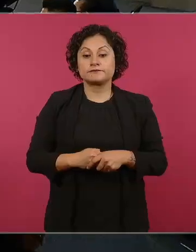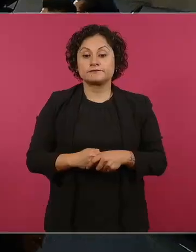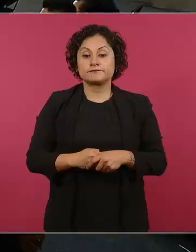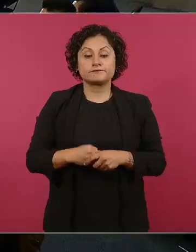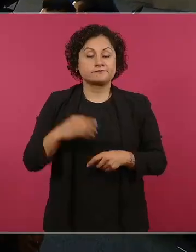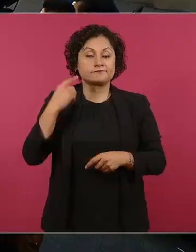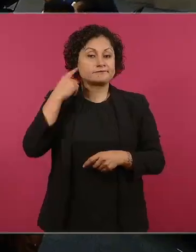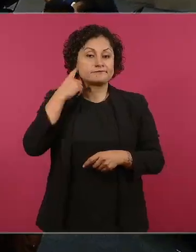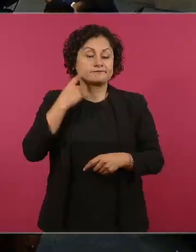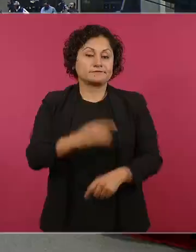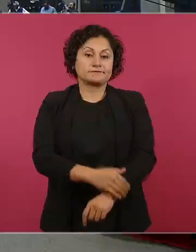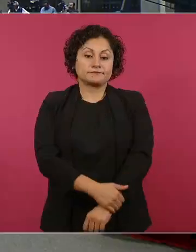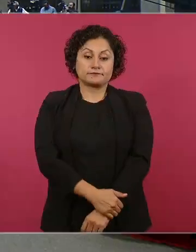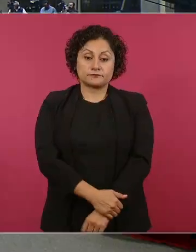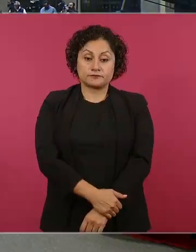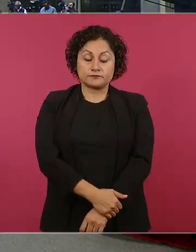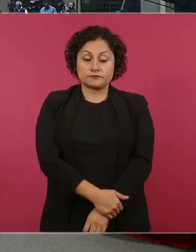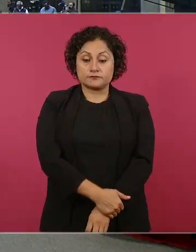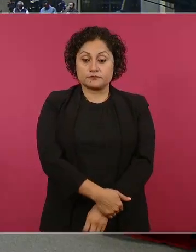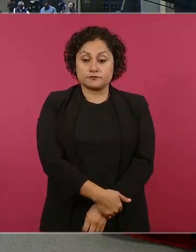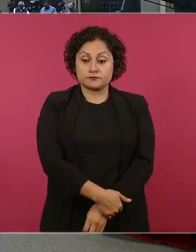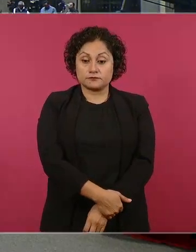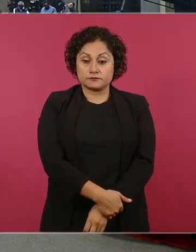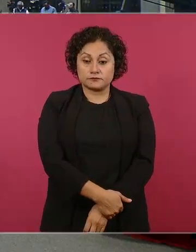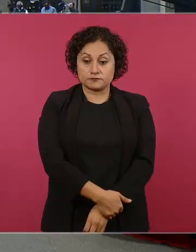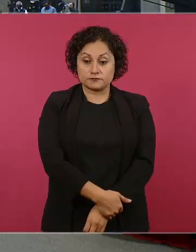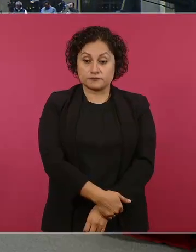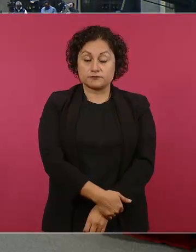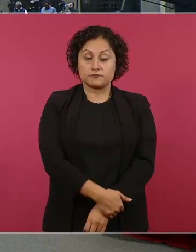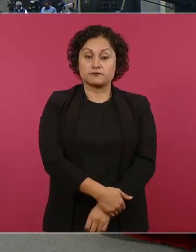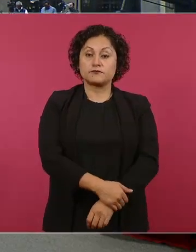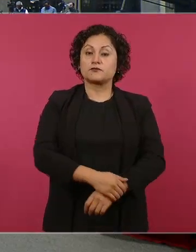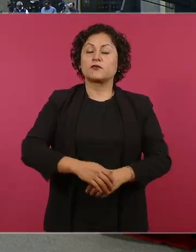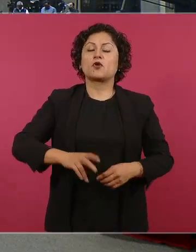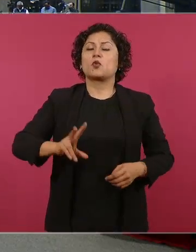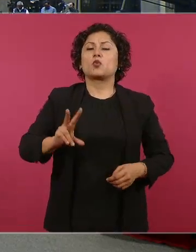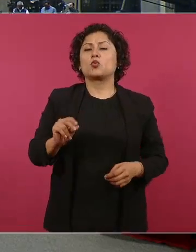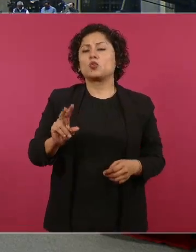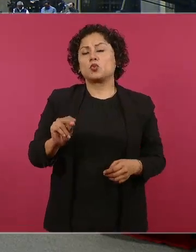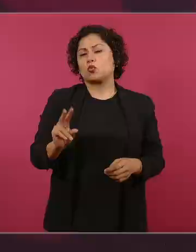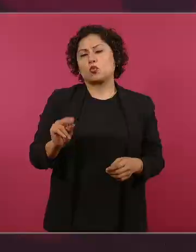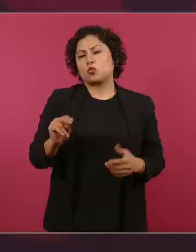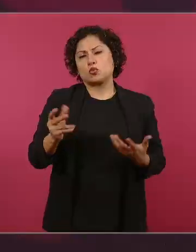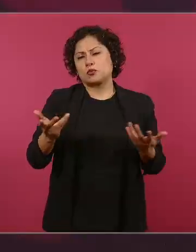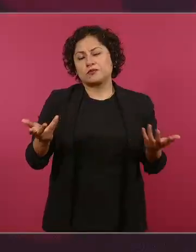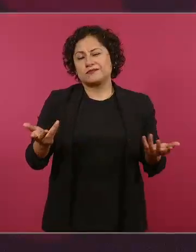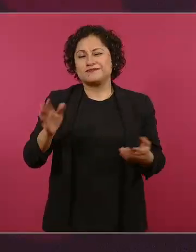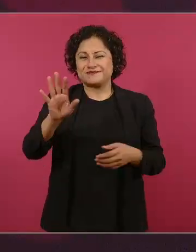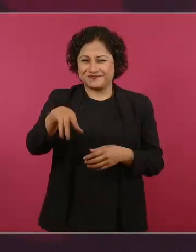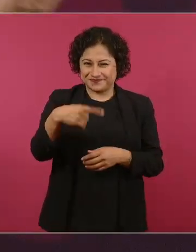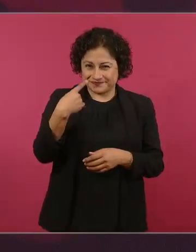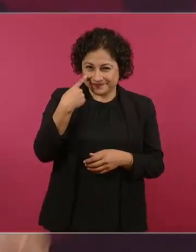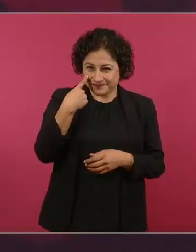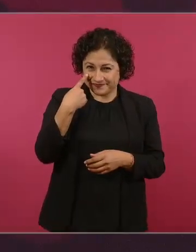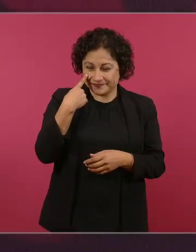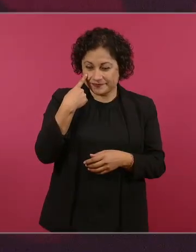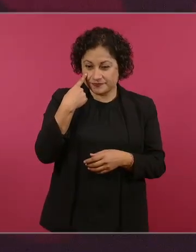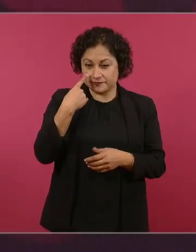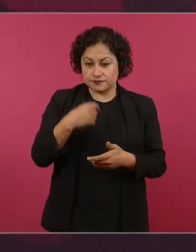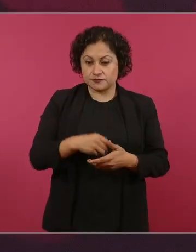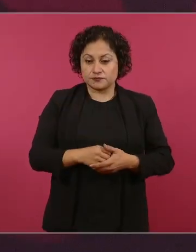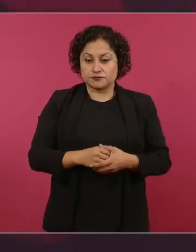¿O sobre el informe de derechos humanos que sacó el Departamento? No, es que la verdad